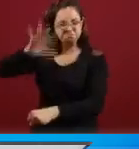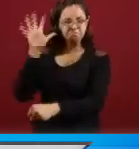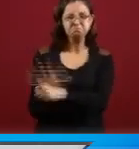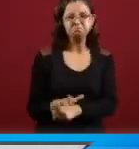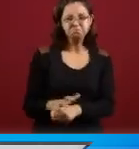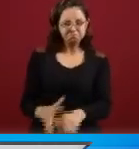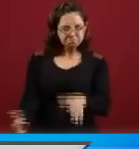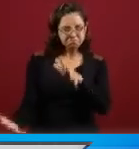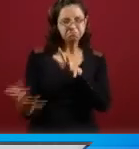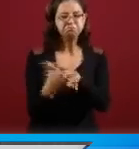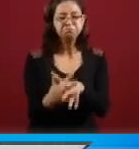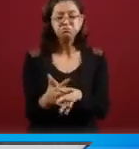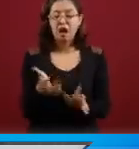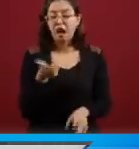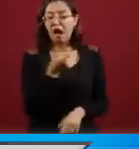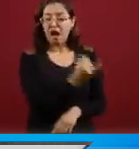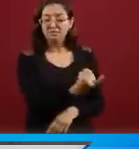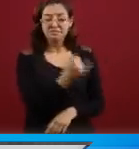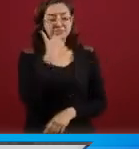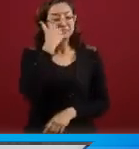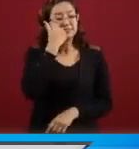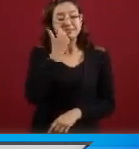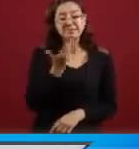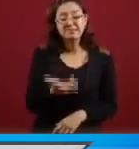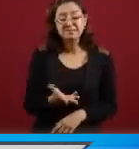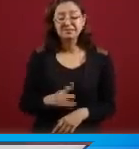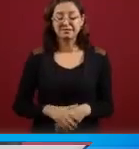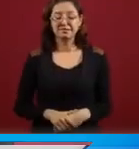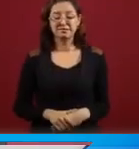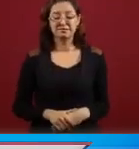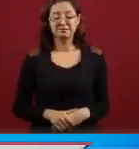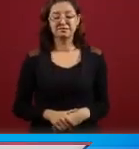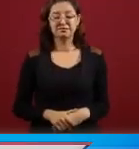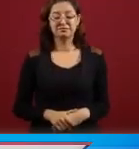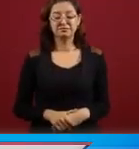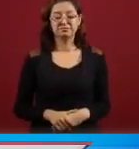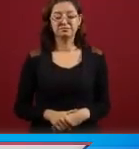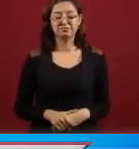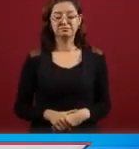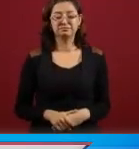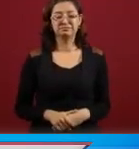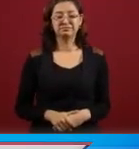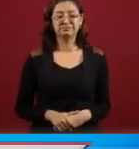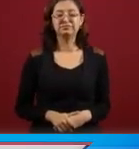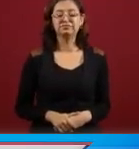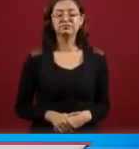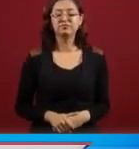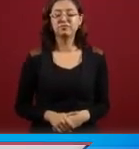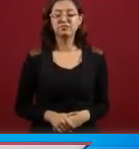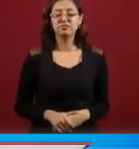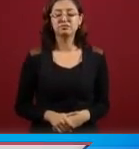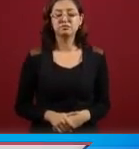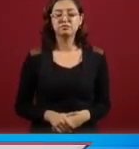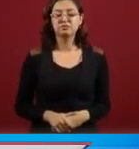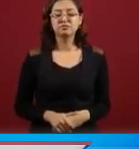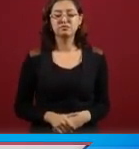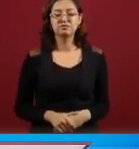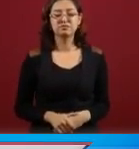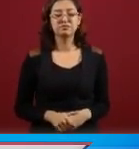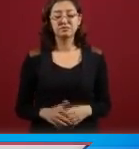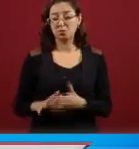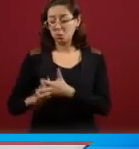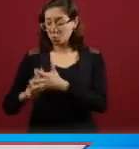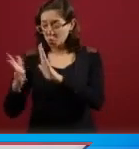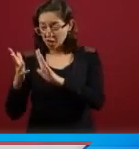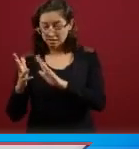y le agradece también el que sea respetuoso a la soberanía de México. Respeta también la opinión del Wall Street Journal, pero no comparte su opinión.